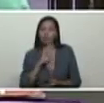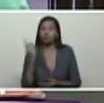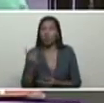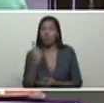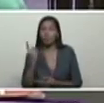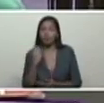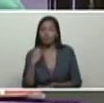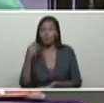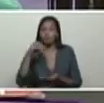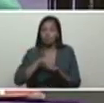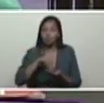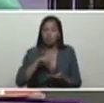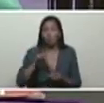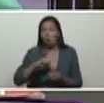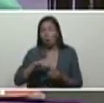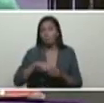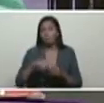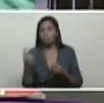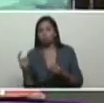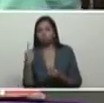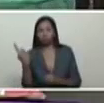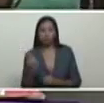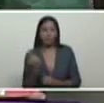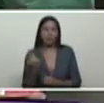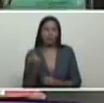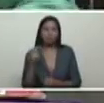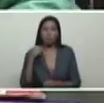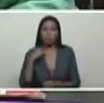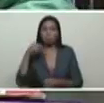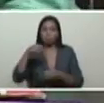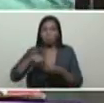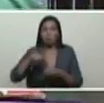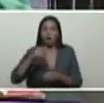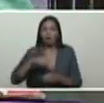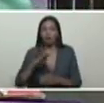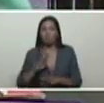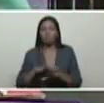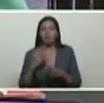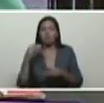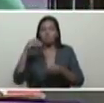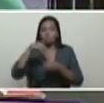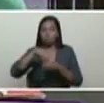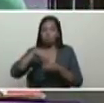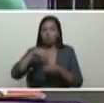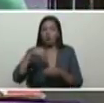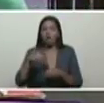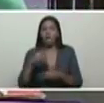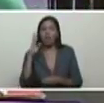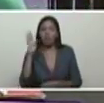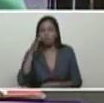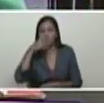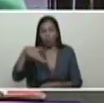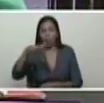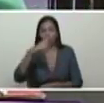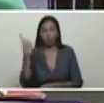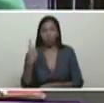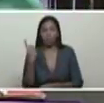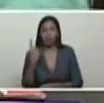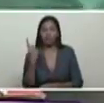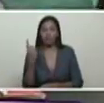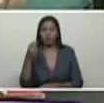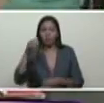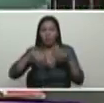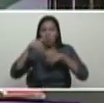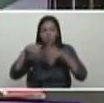pone, solo el pueblo quita, más nada, por eso estoy yo aquí. Aquí me puso el pueblo. Solamente con los votos del